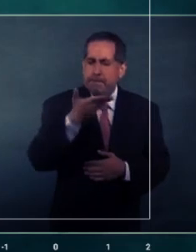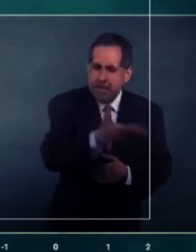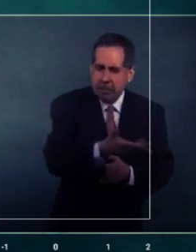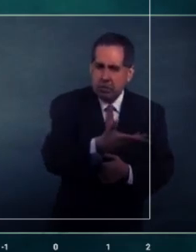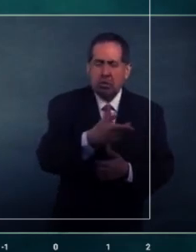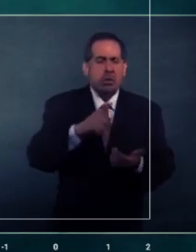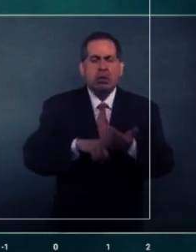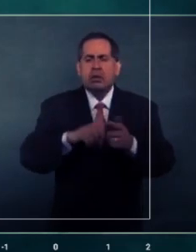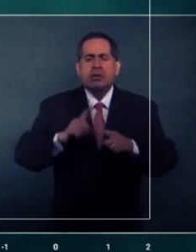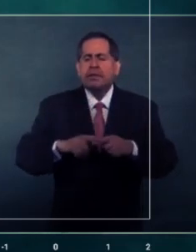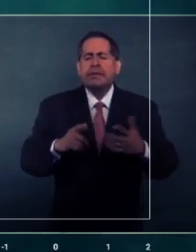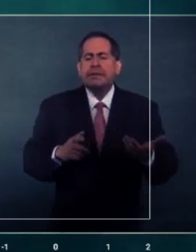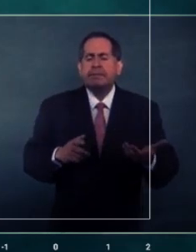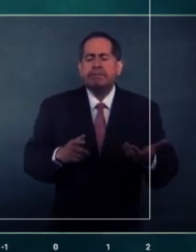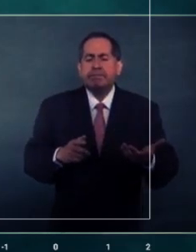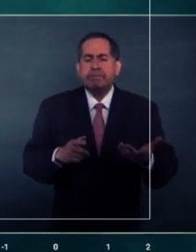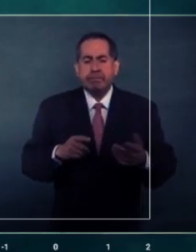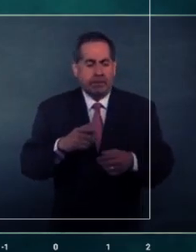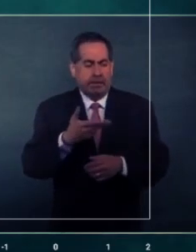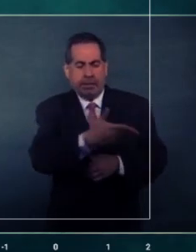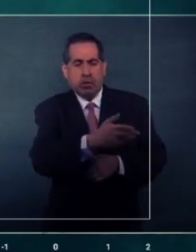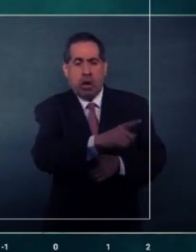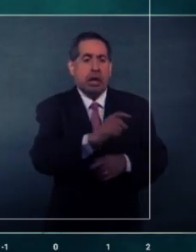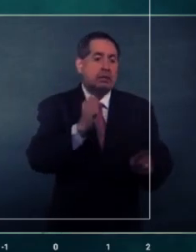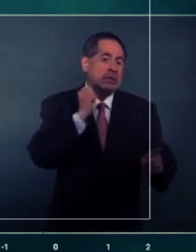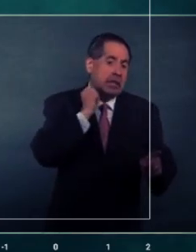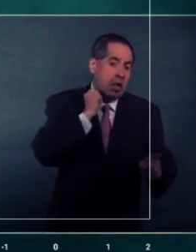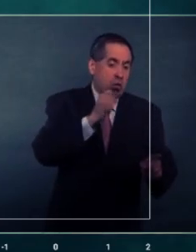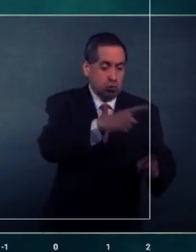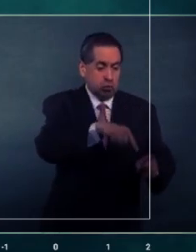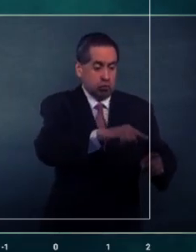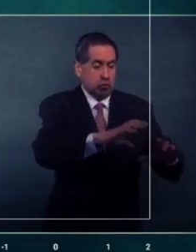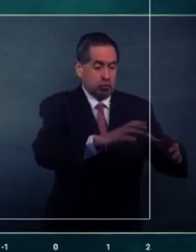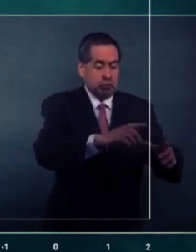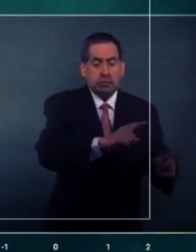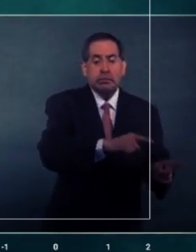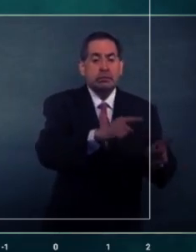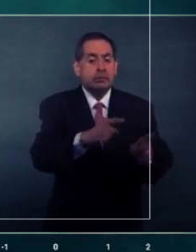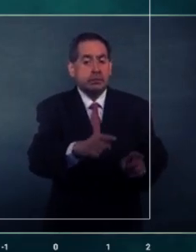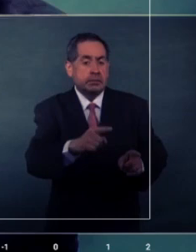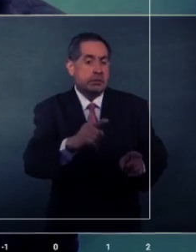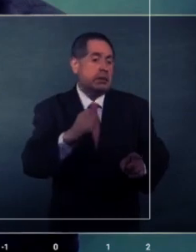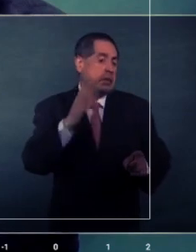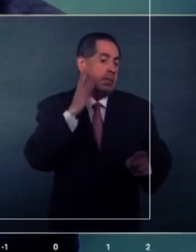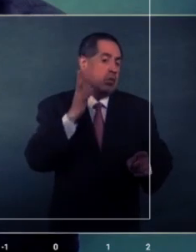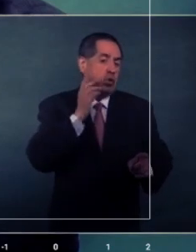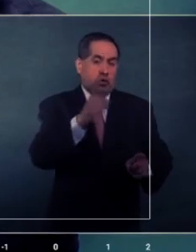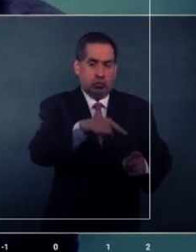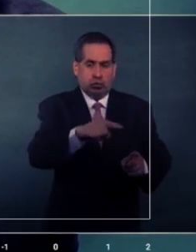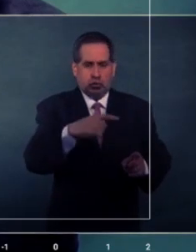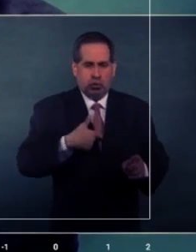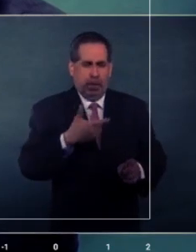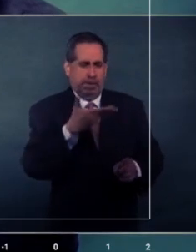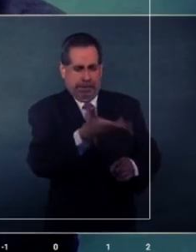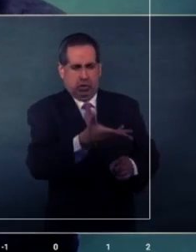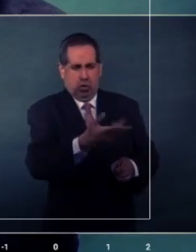tanto al senado como la cámara de diputado